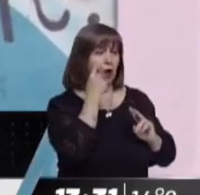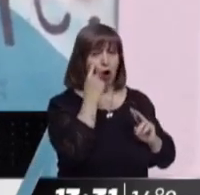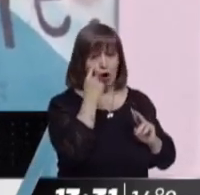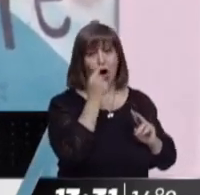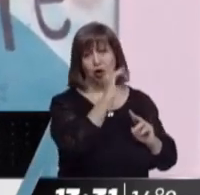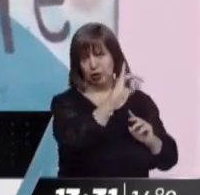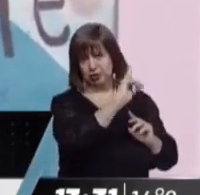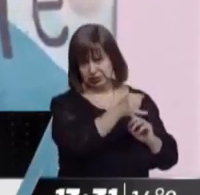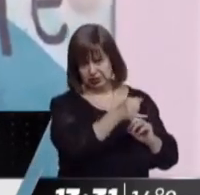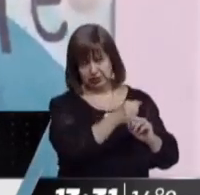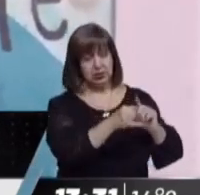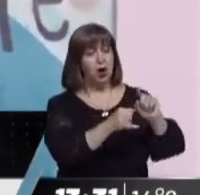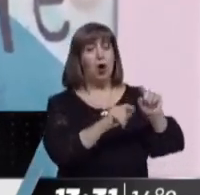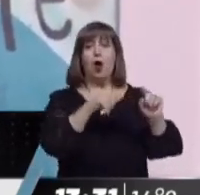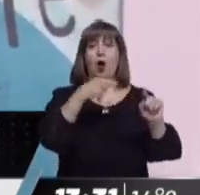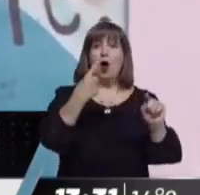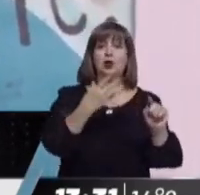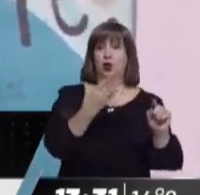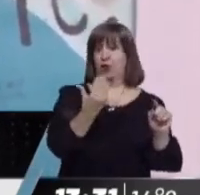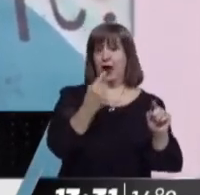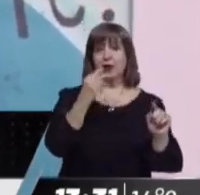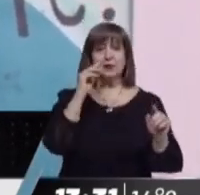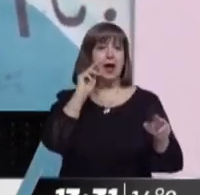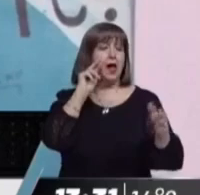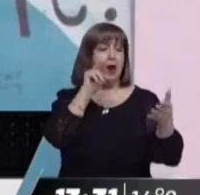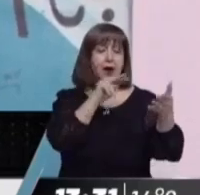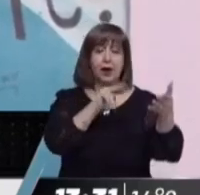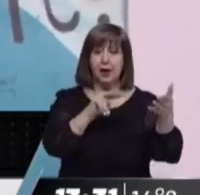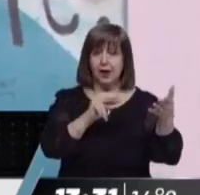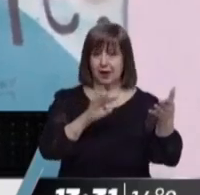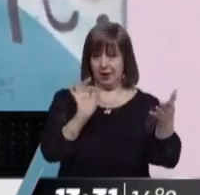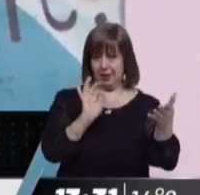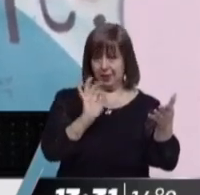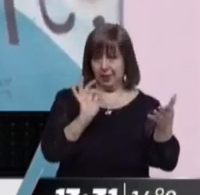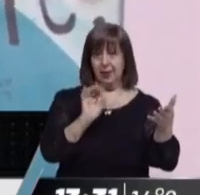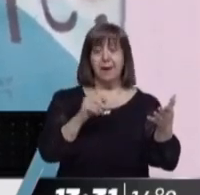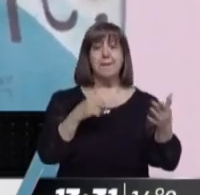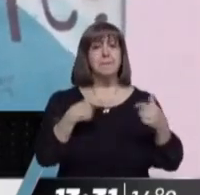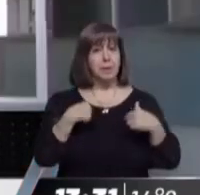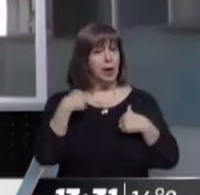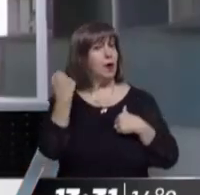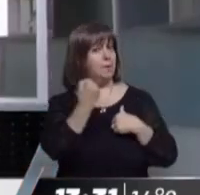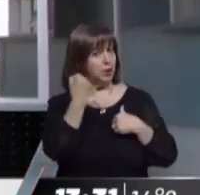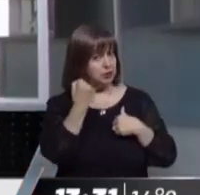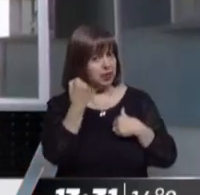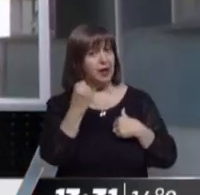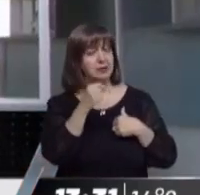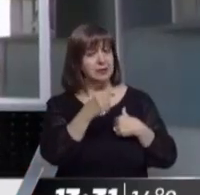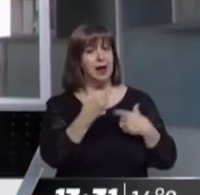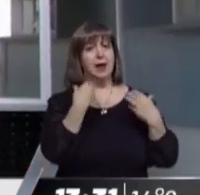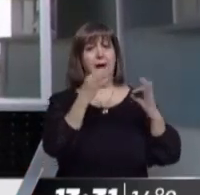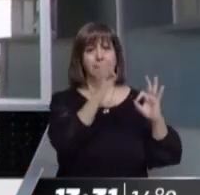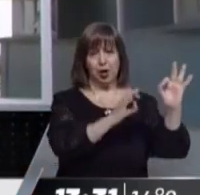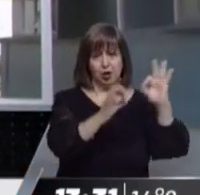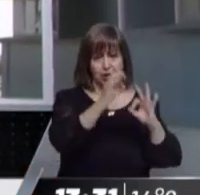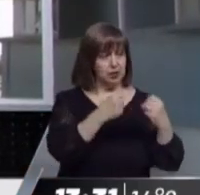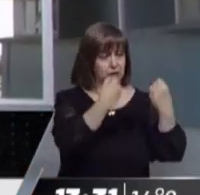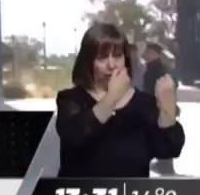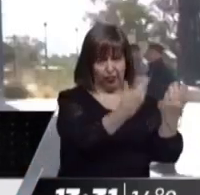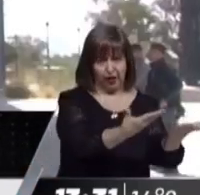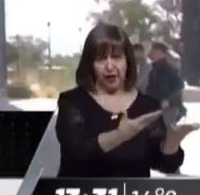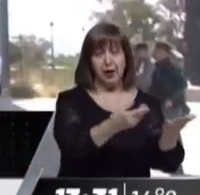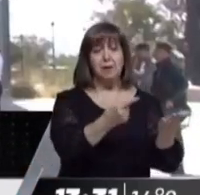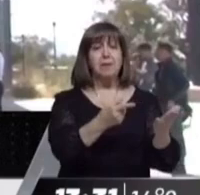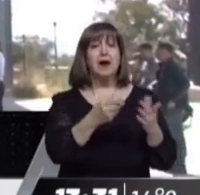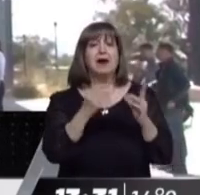bien tener una perspectiva de prevención esto es fundamental también es importante tener eh una posibilidad